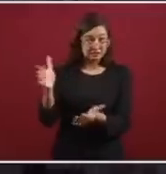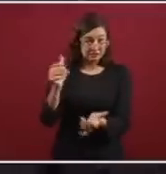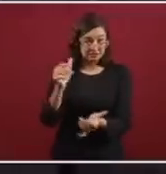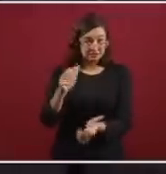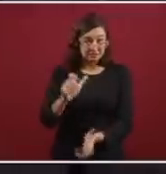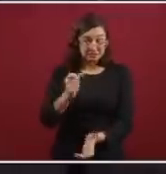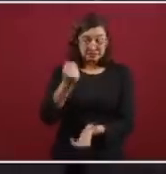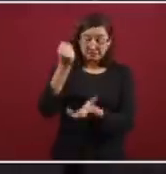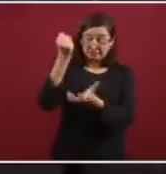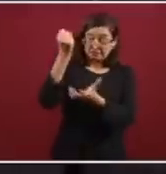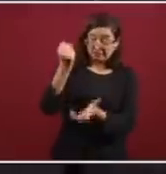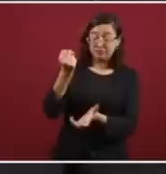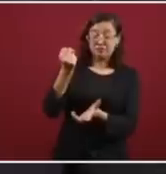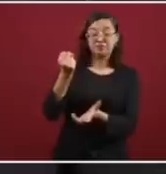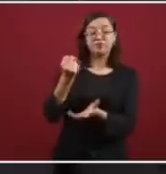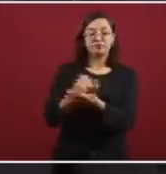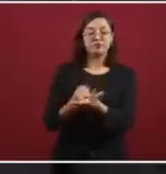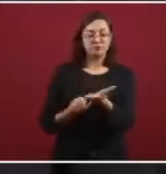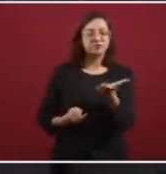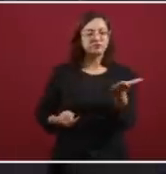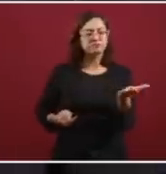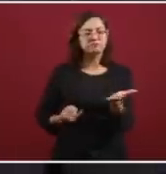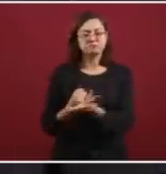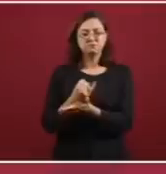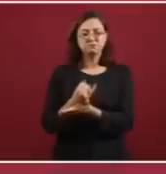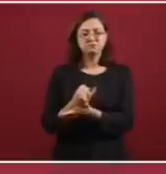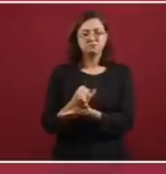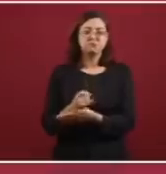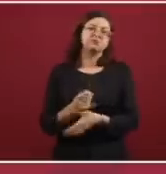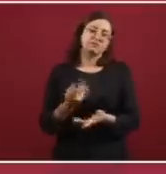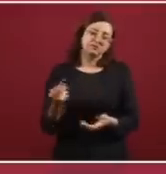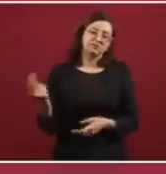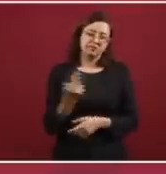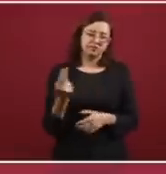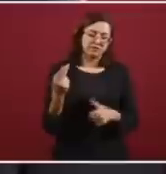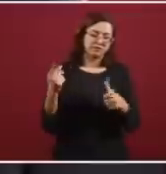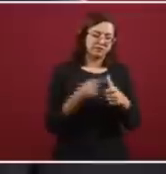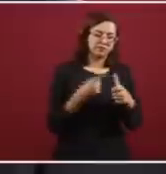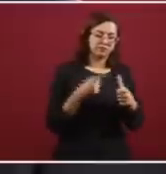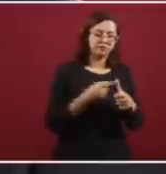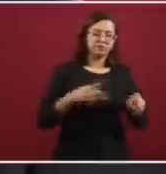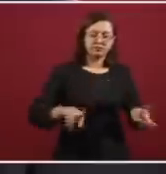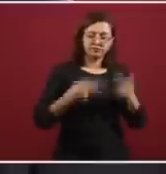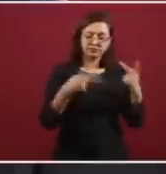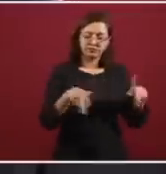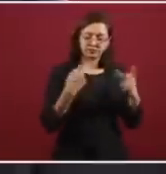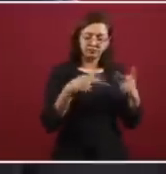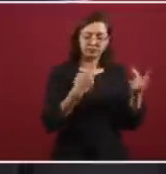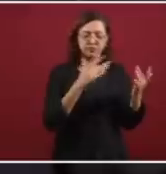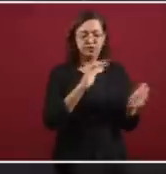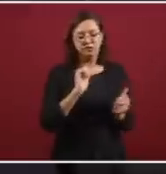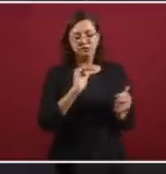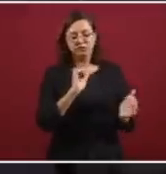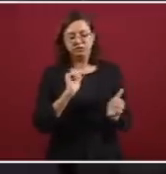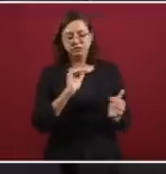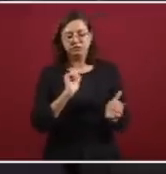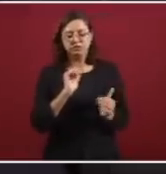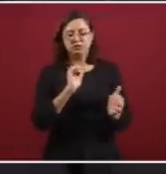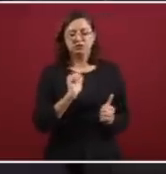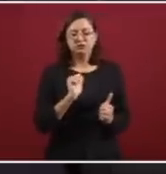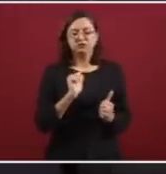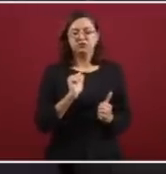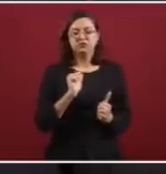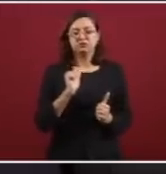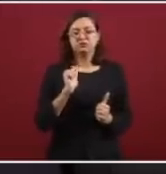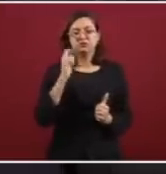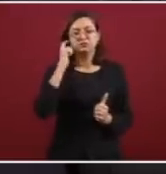dinero, una vez que se lleven a cabo las subastas de las joyas, que se van a